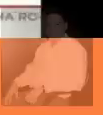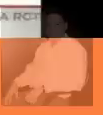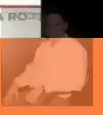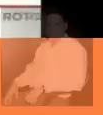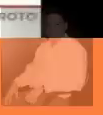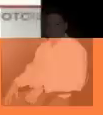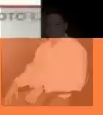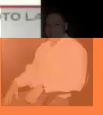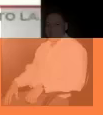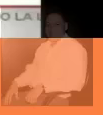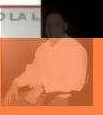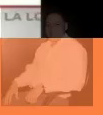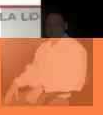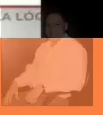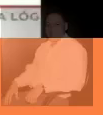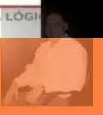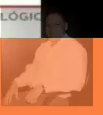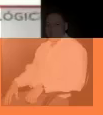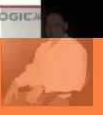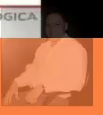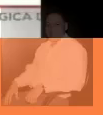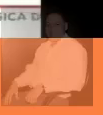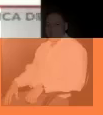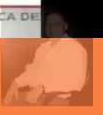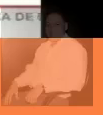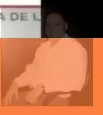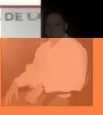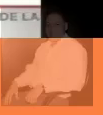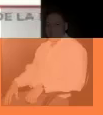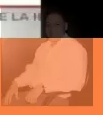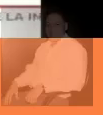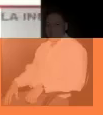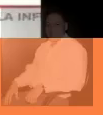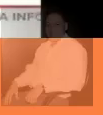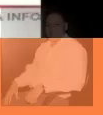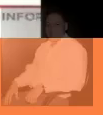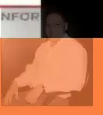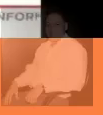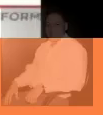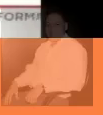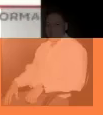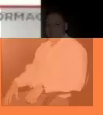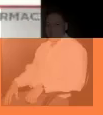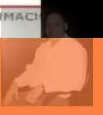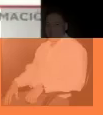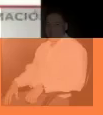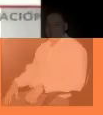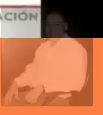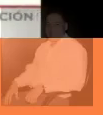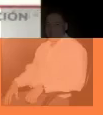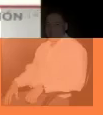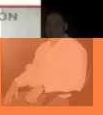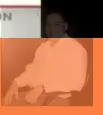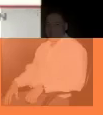que está establecido en esta Constitución, que no ha sido relegitimado por esta Asamblea Nacional Constituyente, es el poder